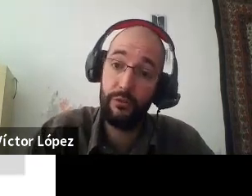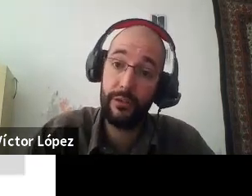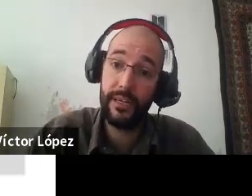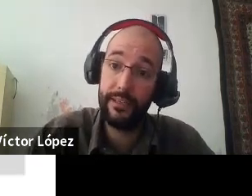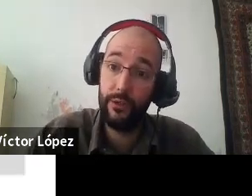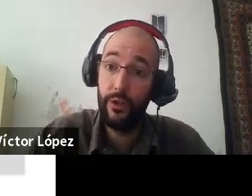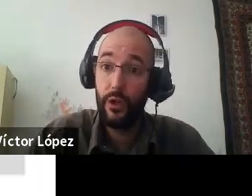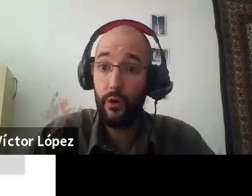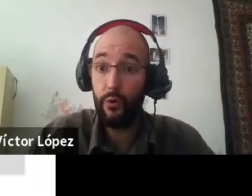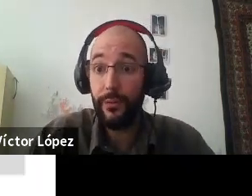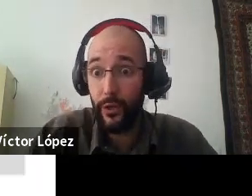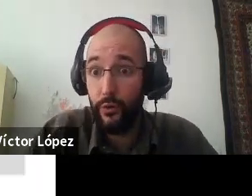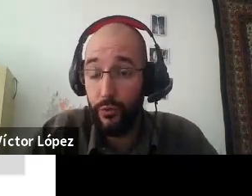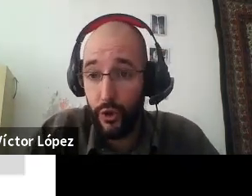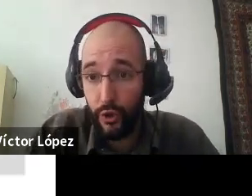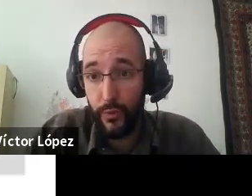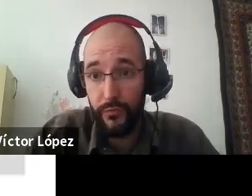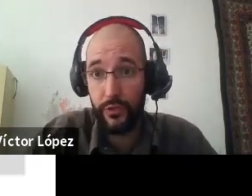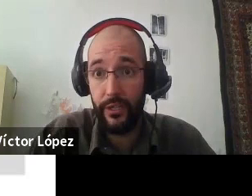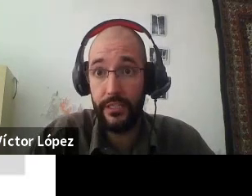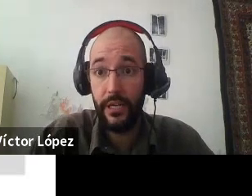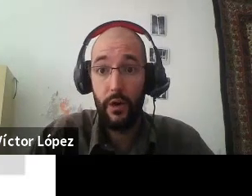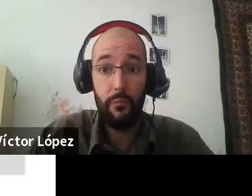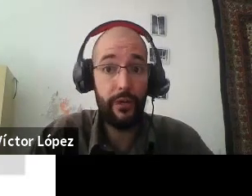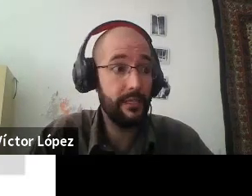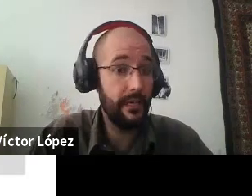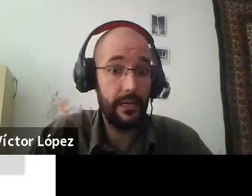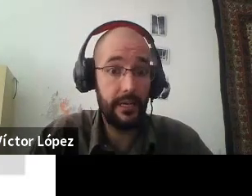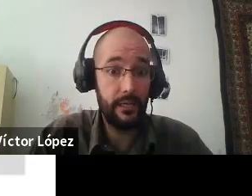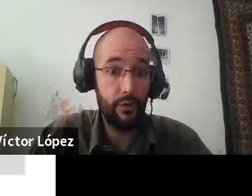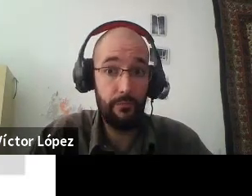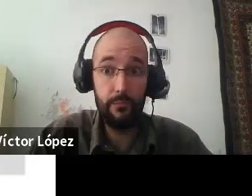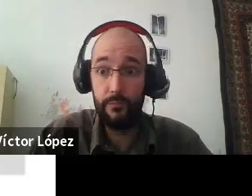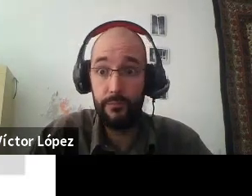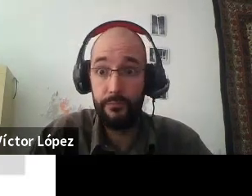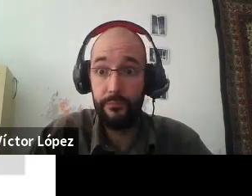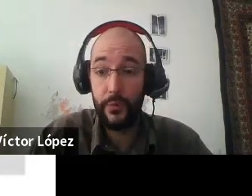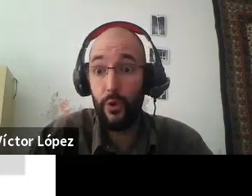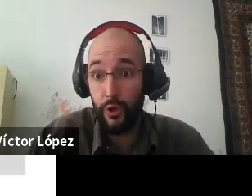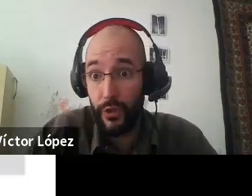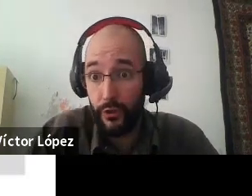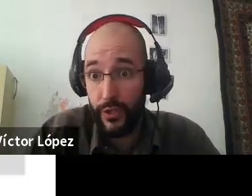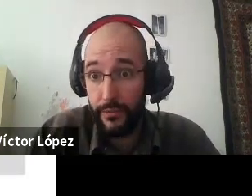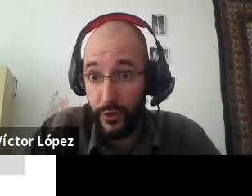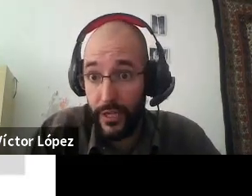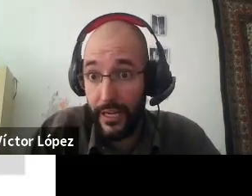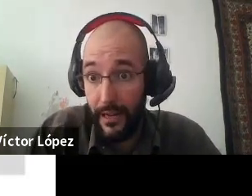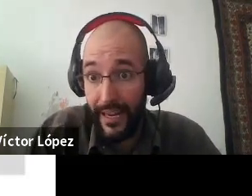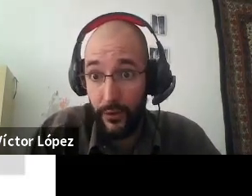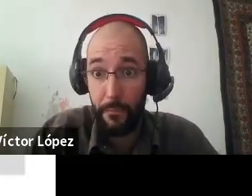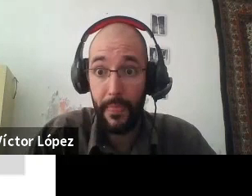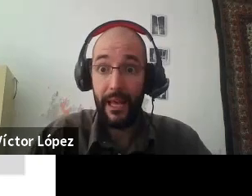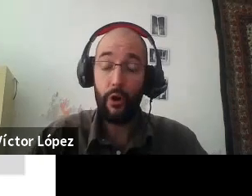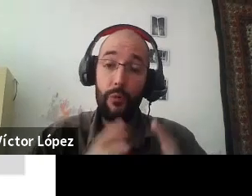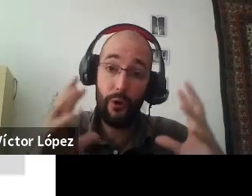que hemos estado trabajando, juntamente con muchos otros profesores, pues son uno de los proyectos que vamos a